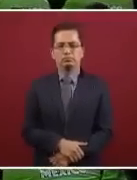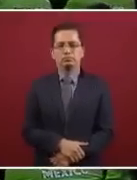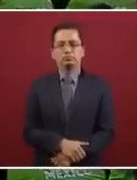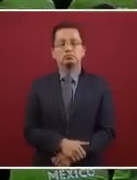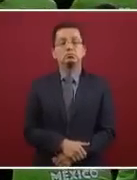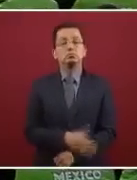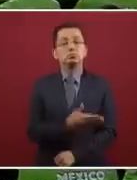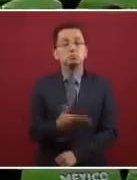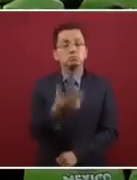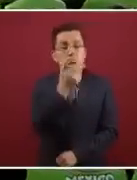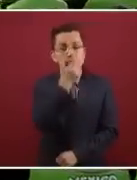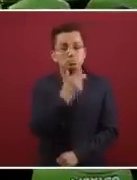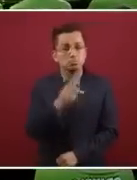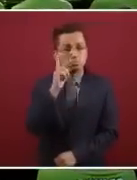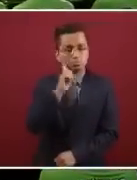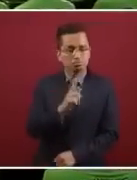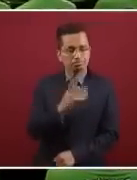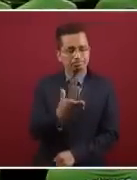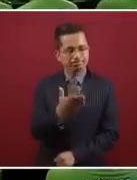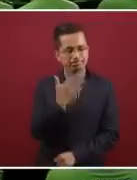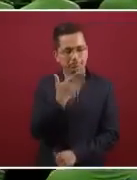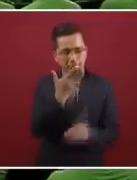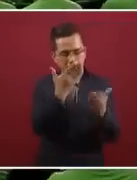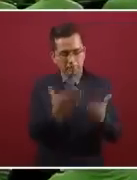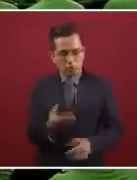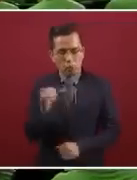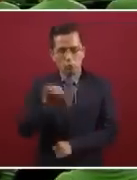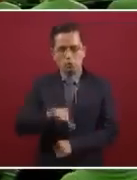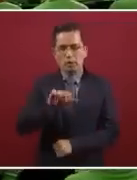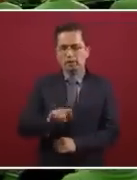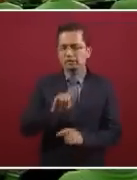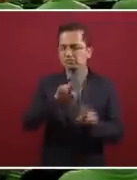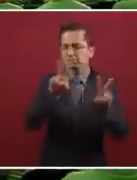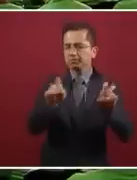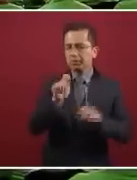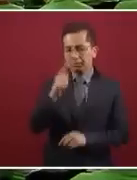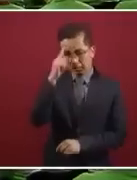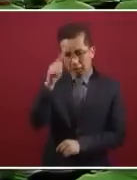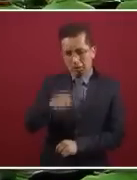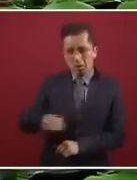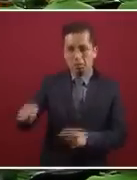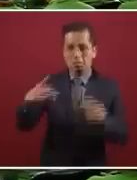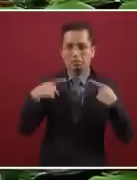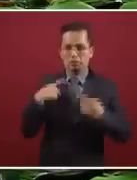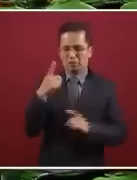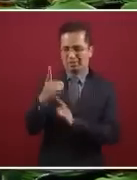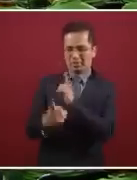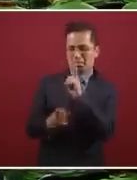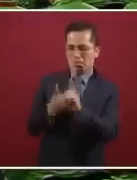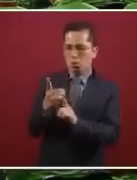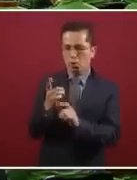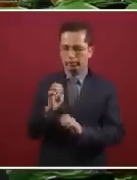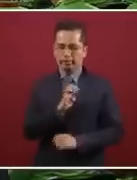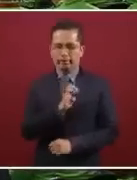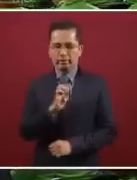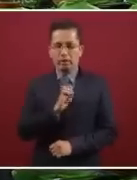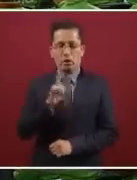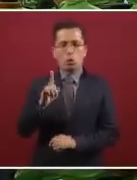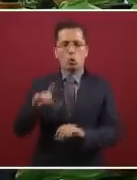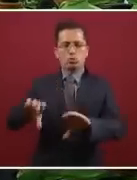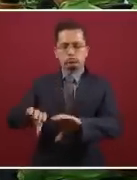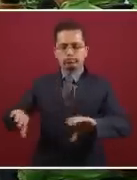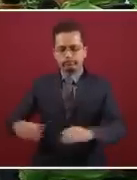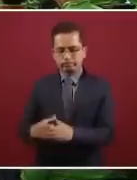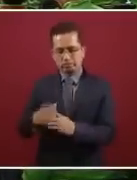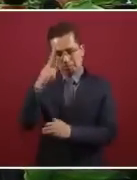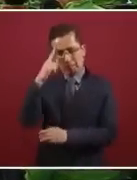Damas y caballeros, bienvenidos a la entrega de reconocimientos a deportistas y entrenadores de la delegación mexicana de los sextos